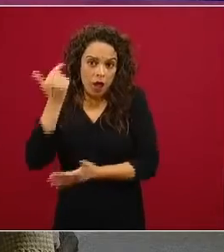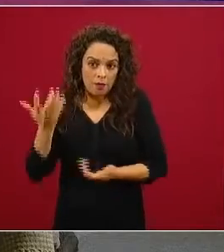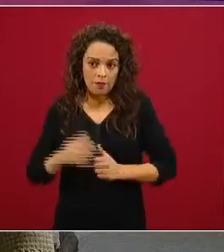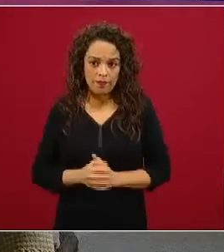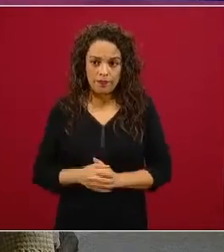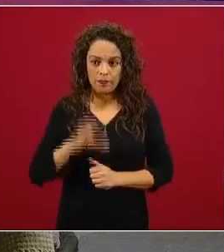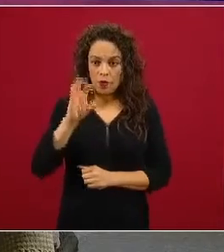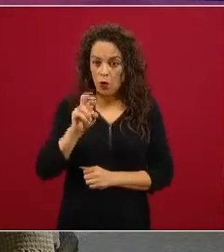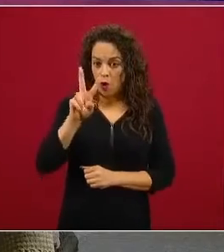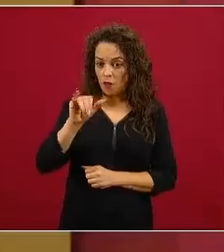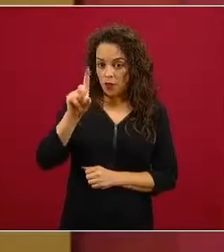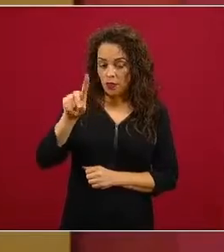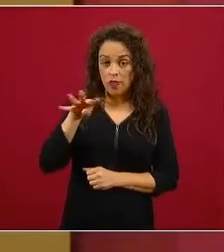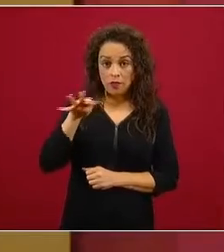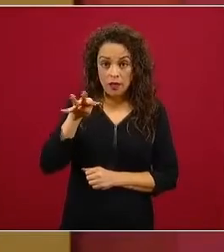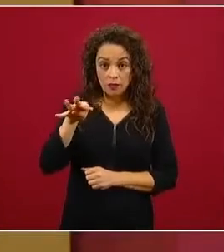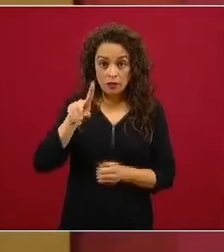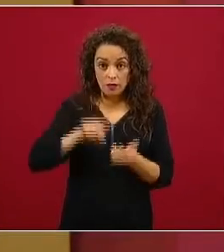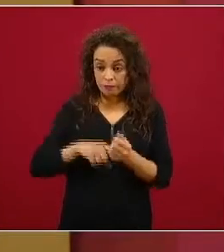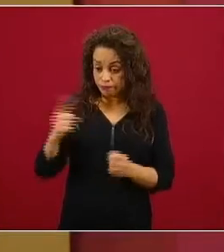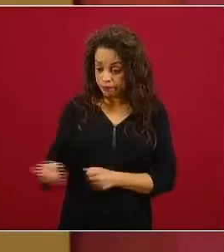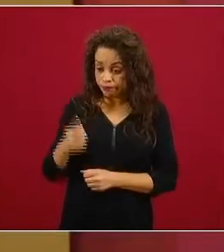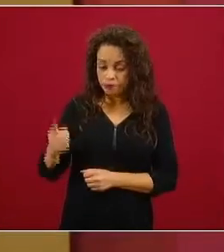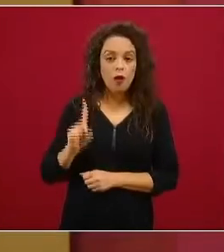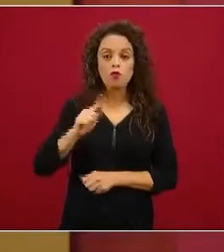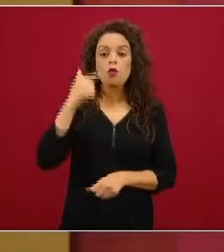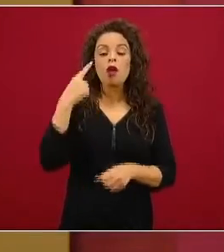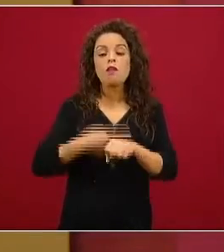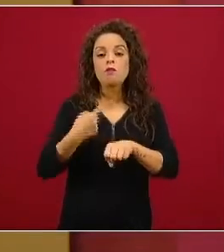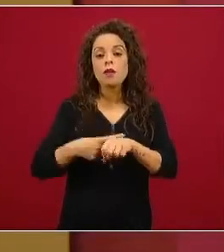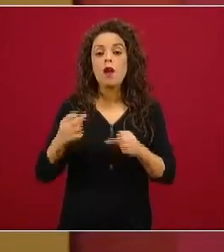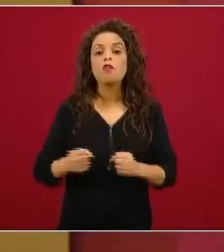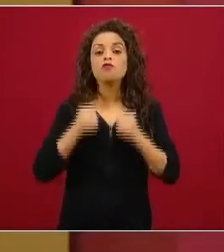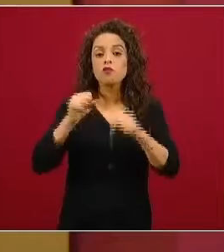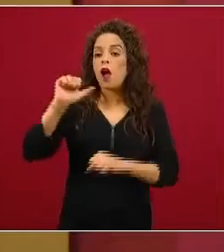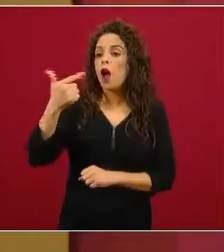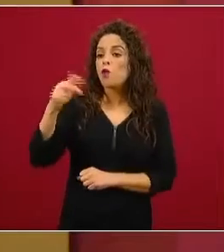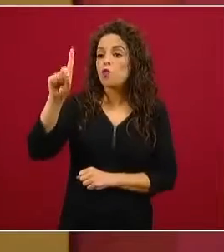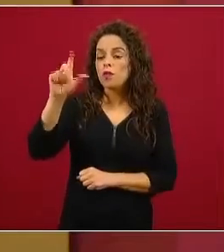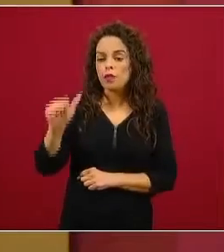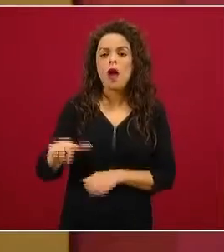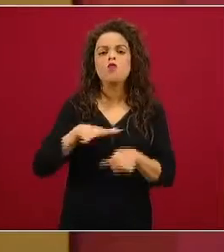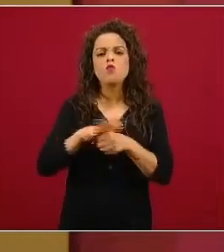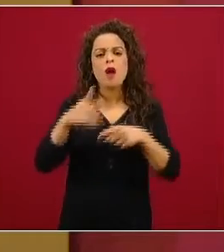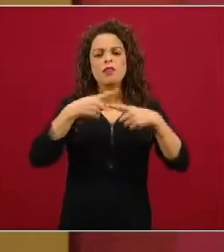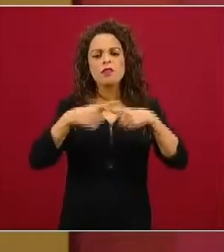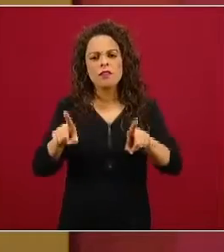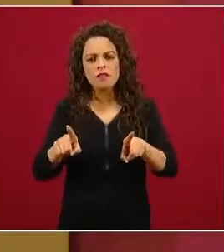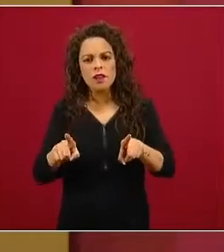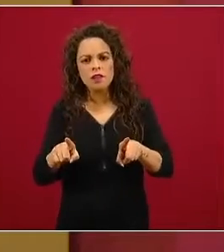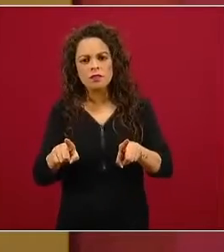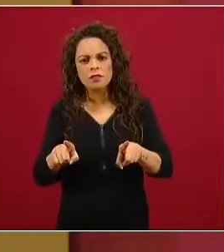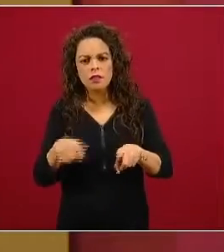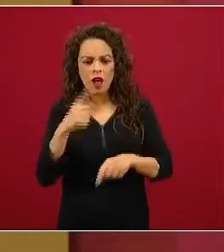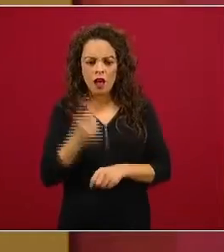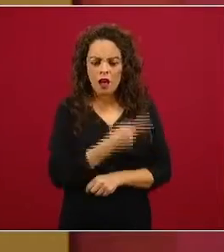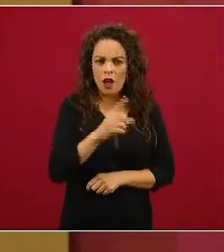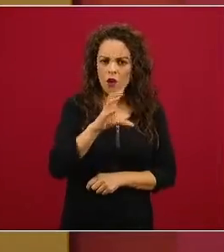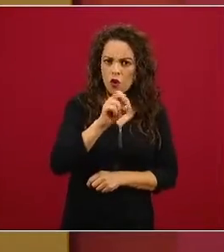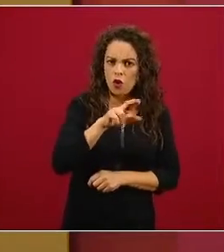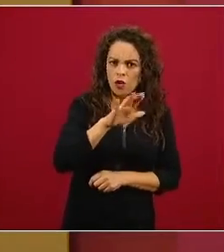1985, pues tendríamos un número monumental de casos de dengue, pero sería completamente fuera de lugar, en términos técnicos, pensar que es